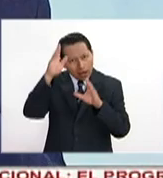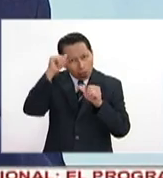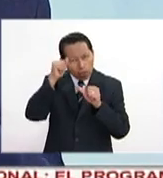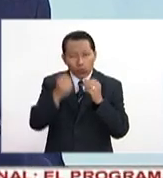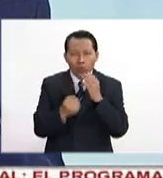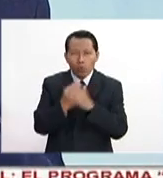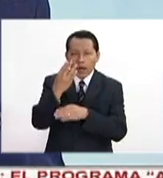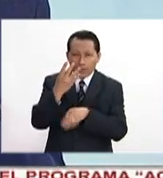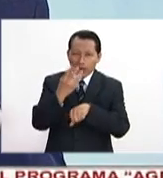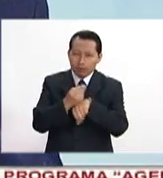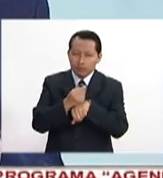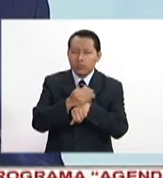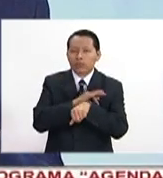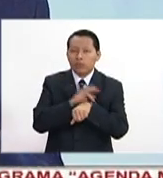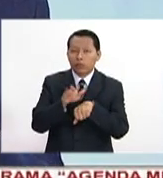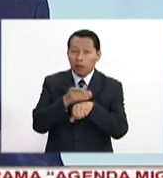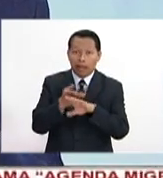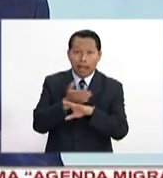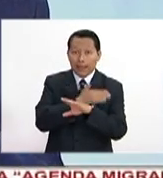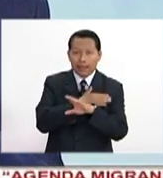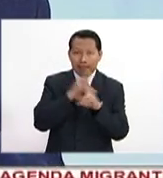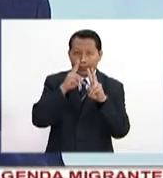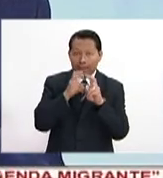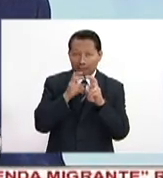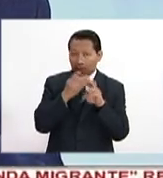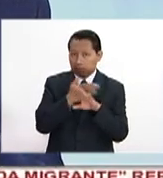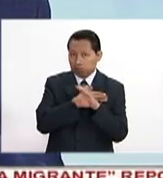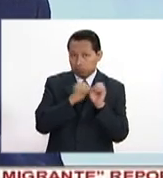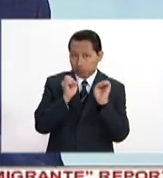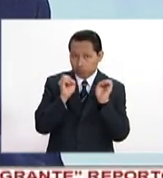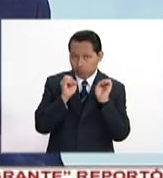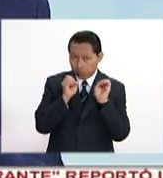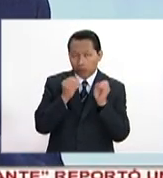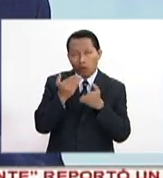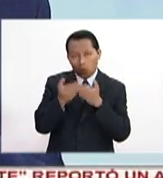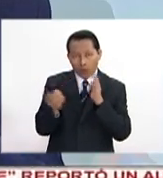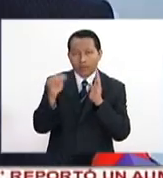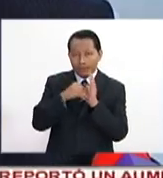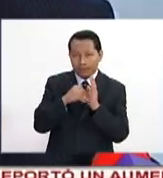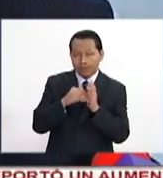decir, hay temas que no estaban en el pasado y que van a estar ahora.